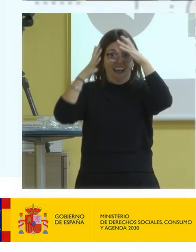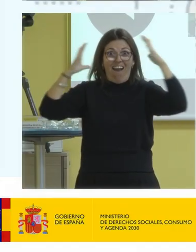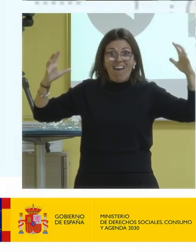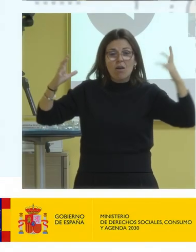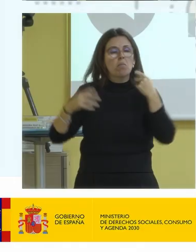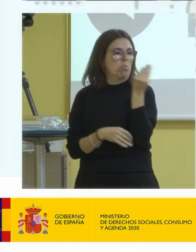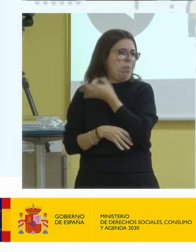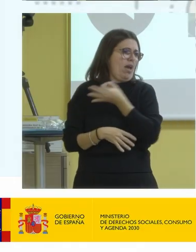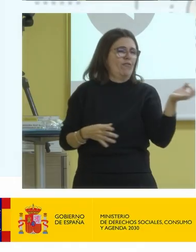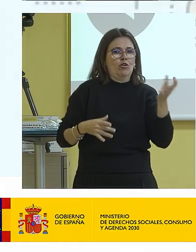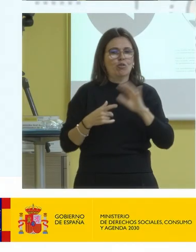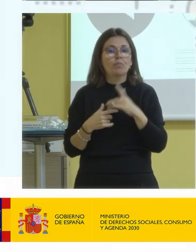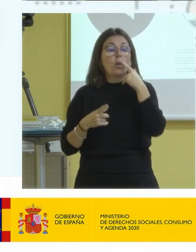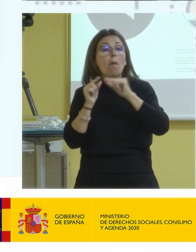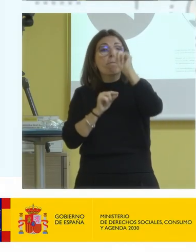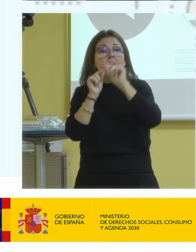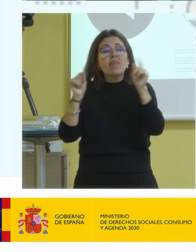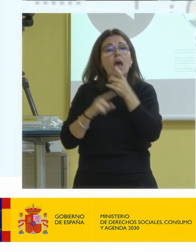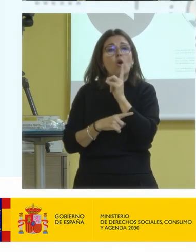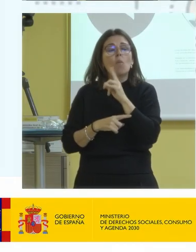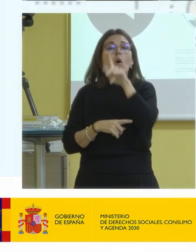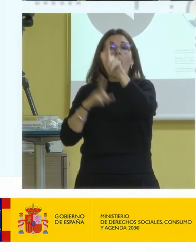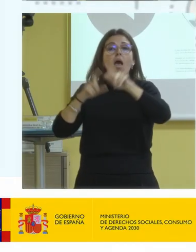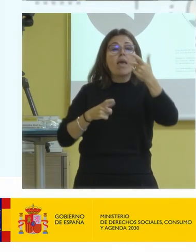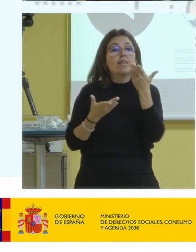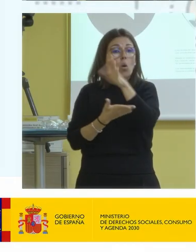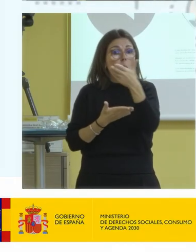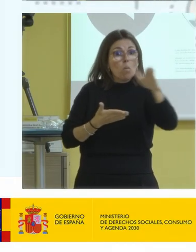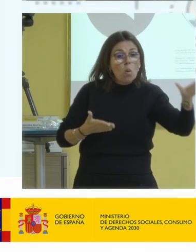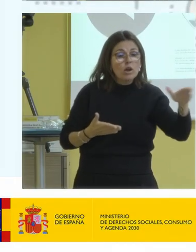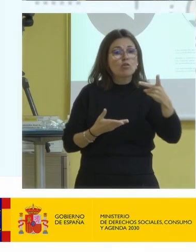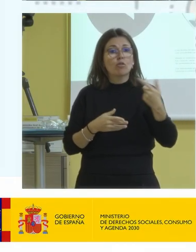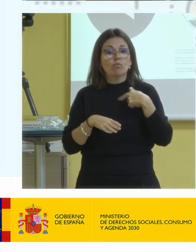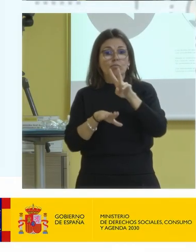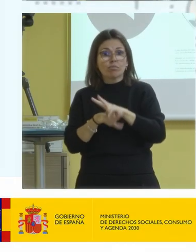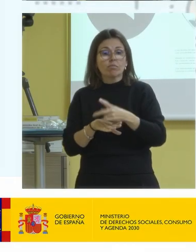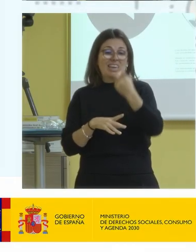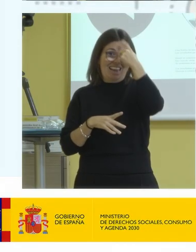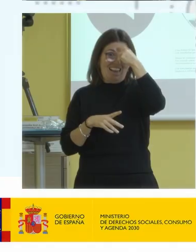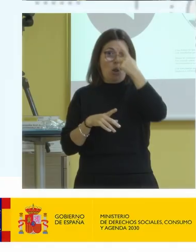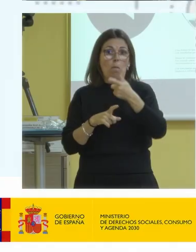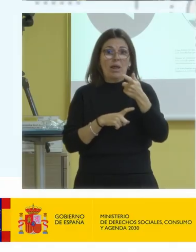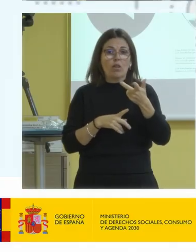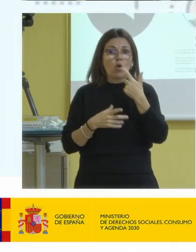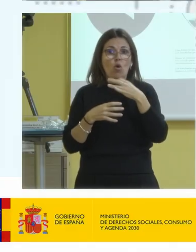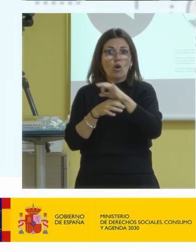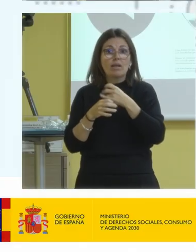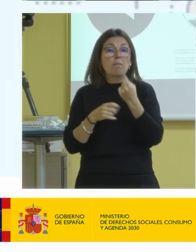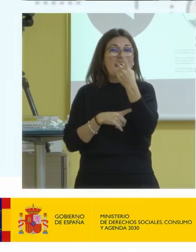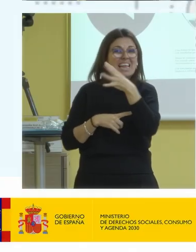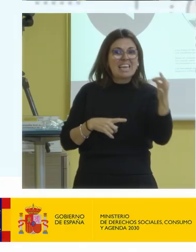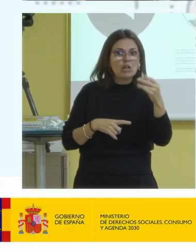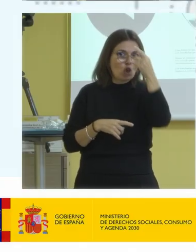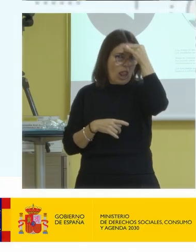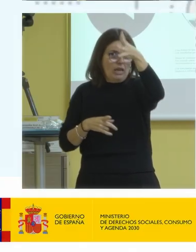grande, perfecto, ¿no? ¿Y qué hacemos para medirlo? Pues mira, cogemos a la gente cuando se ha muerto, metemos perdigones en el cráneo, y si cabe en 1500 es que